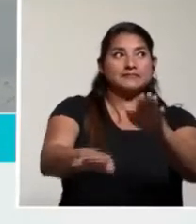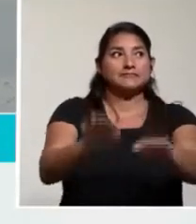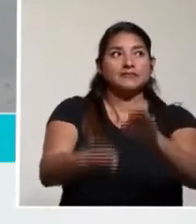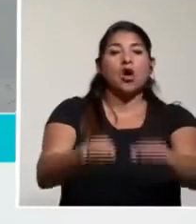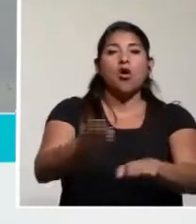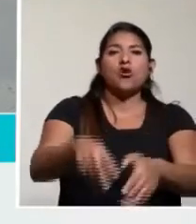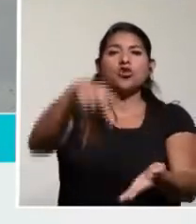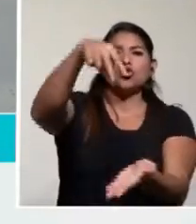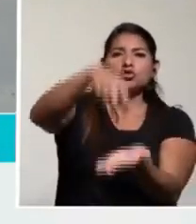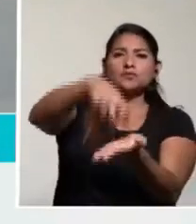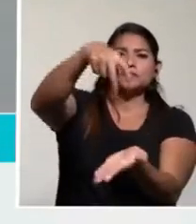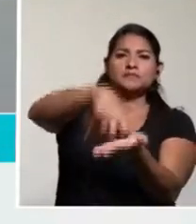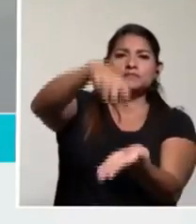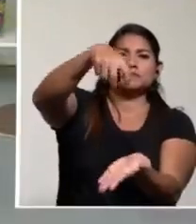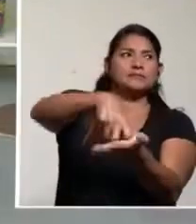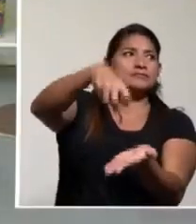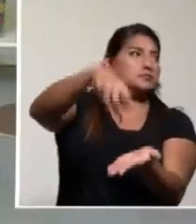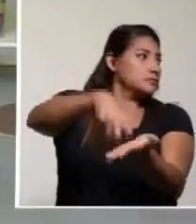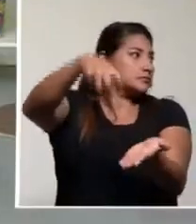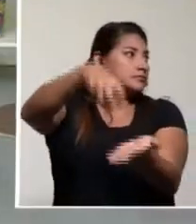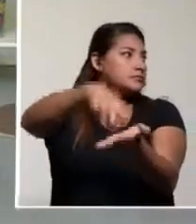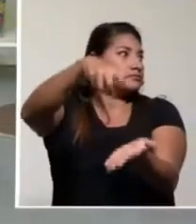Juntos arriba, extremidades superiores.